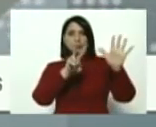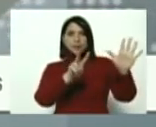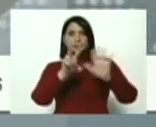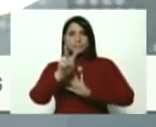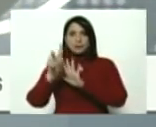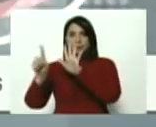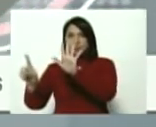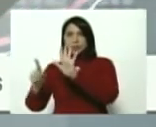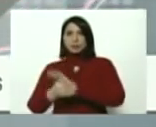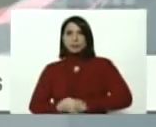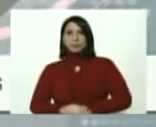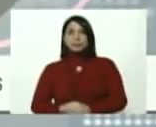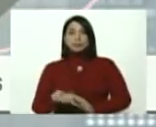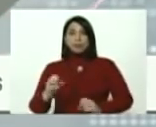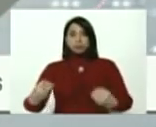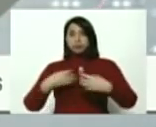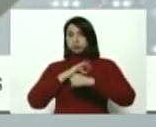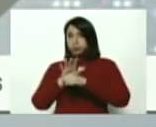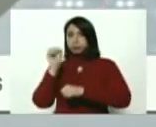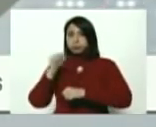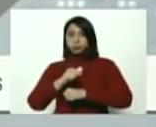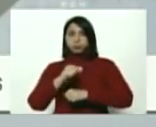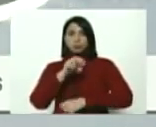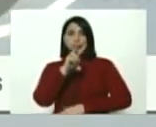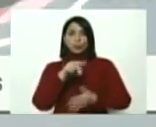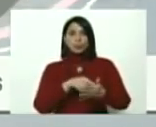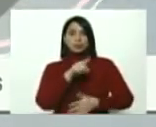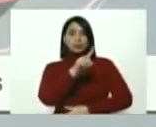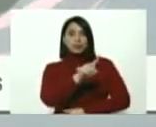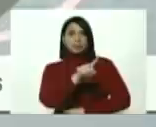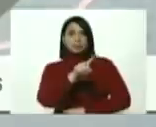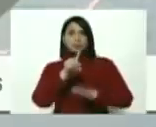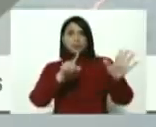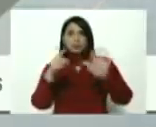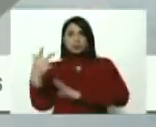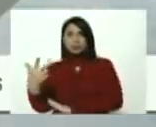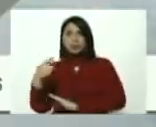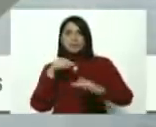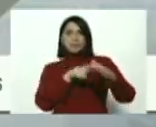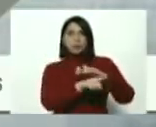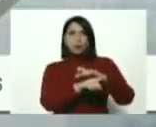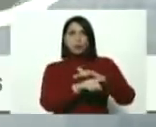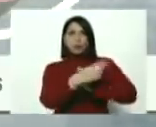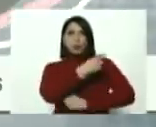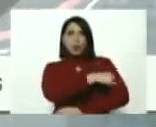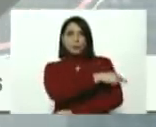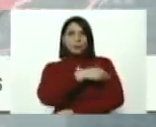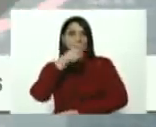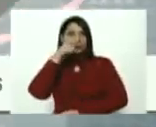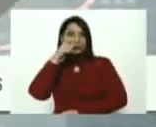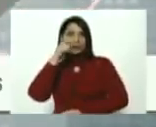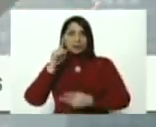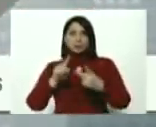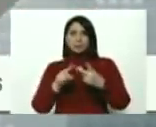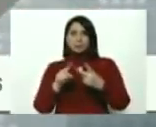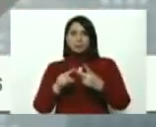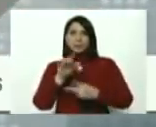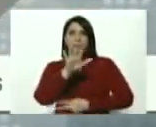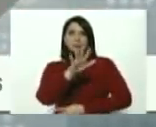2.726 son casos activos, 2.173 están ingresados en hospitales centinelas,